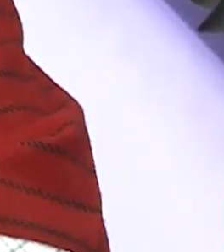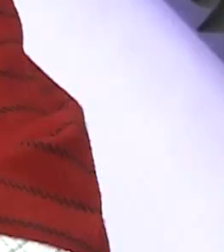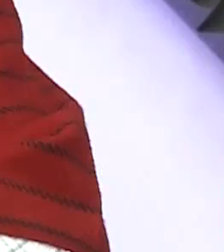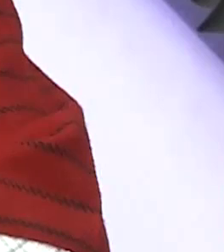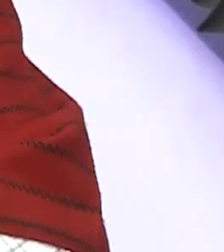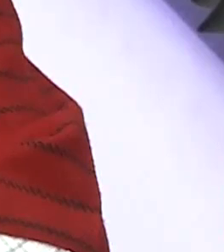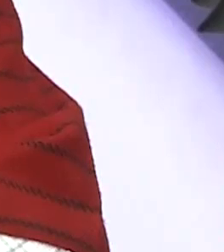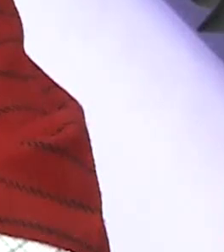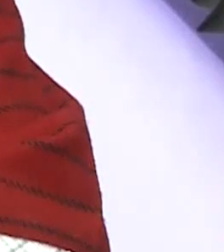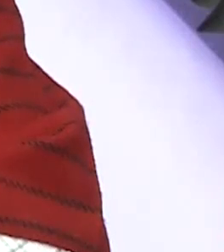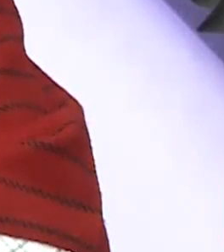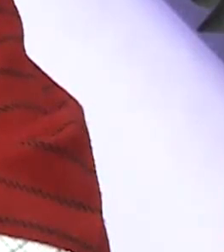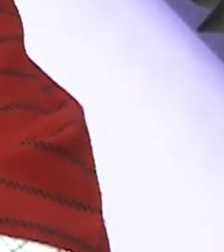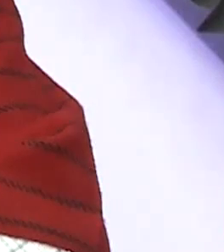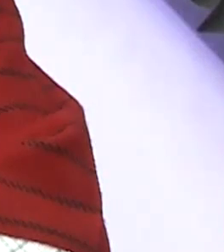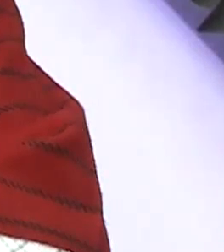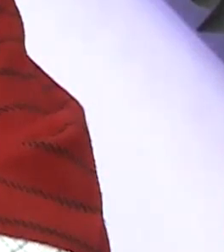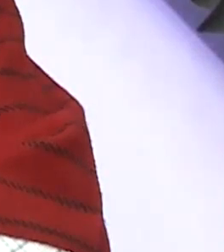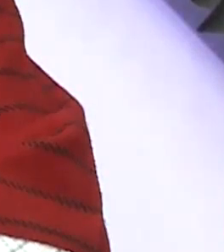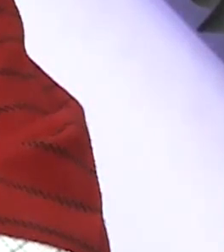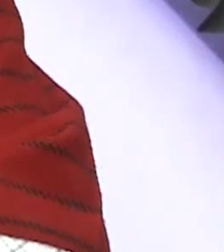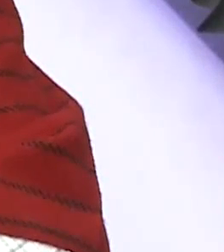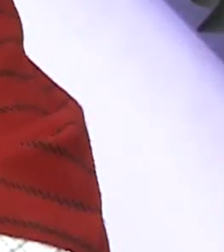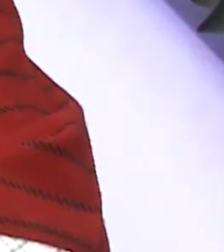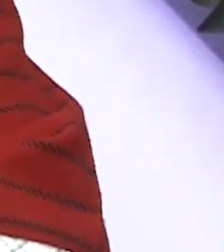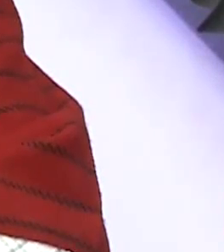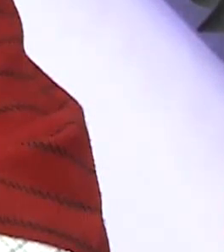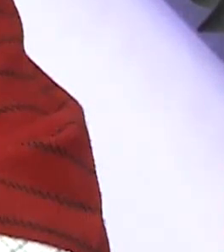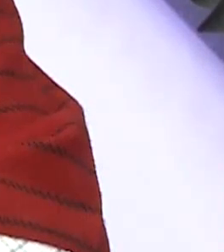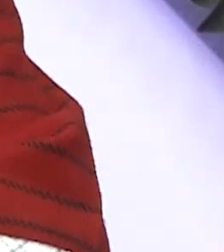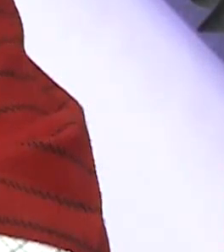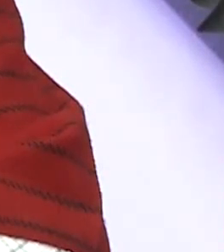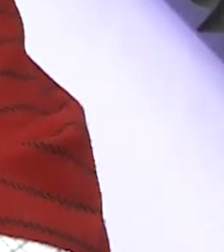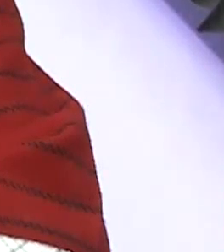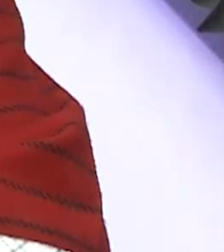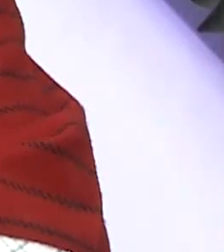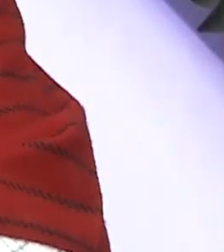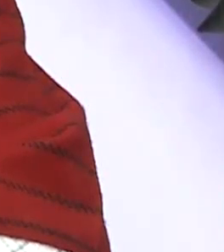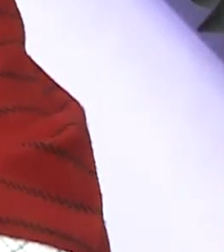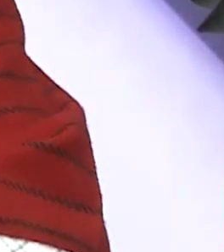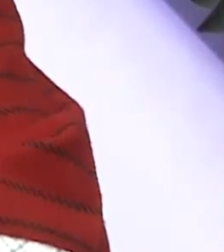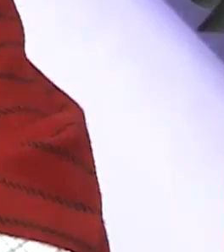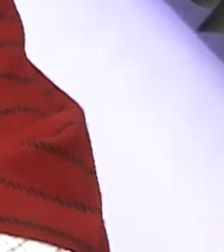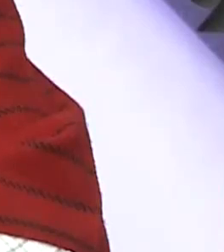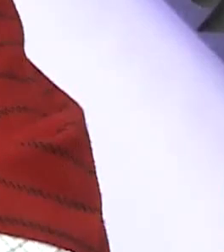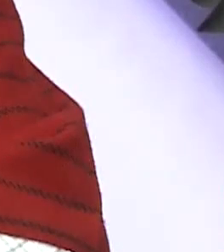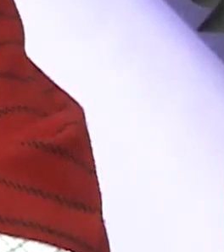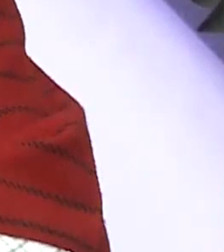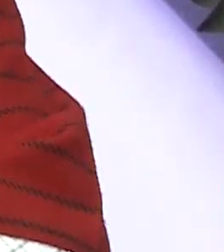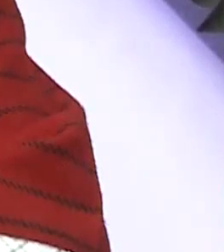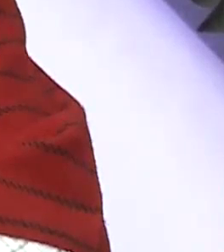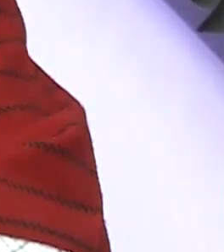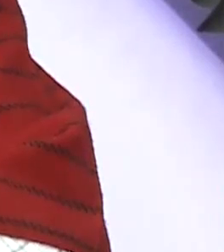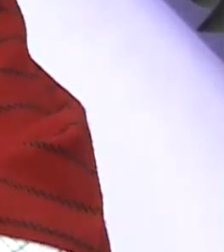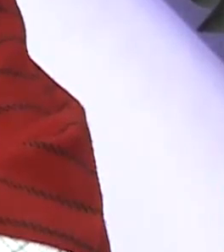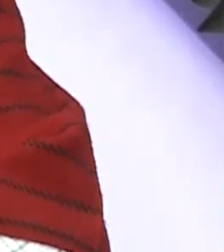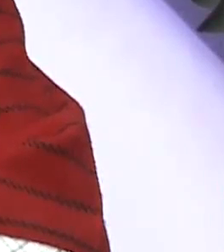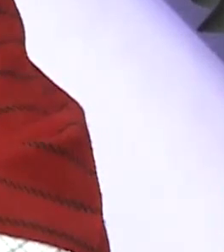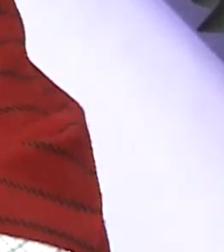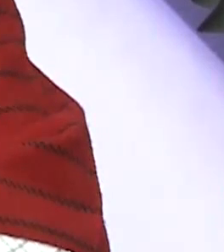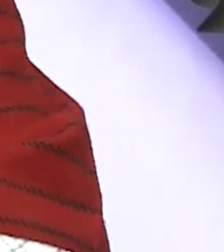imaginaria kashna kay wata cuna y mapi week y con año con exactamente boxes cata